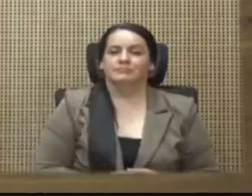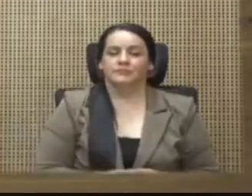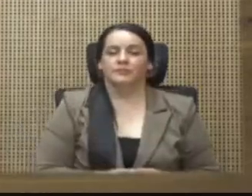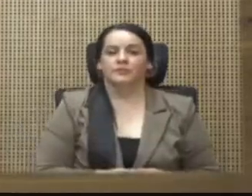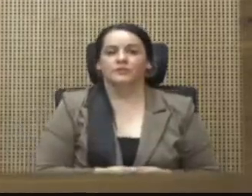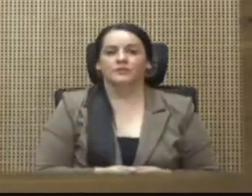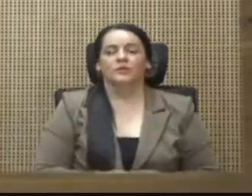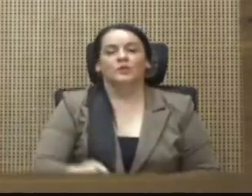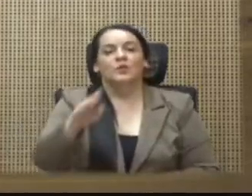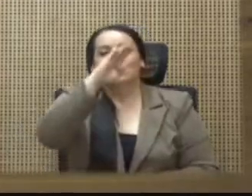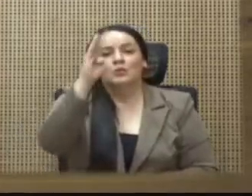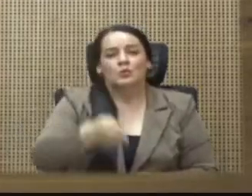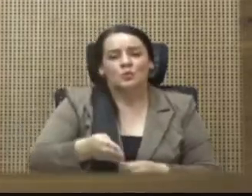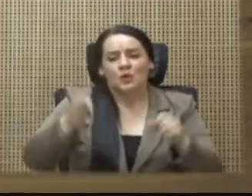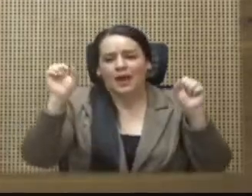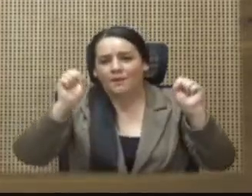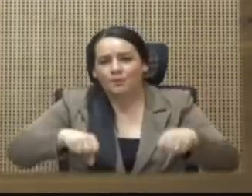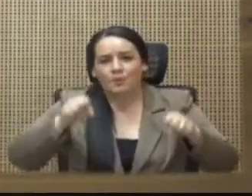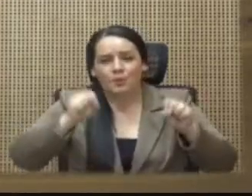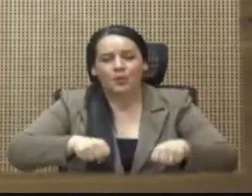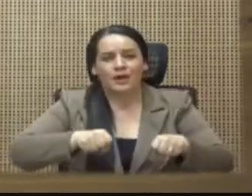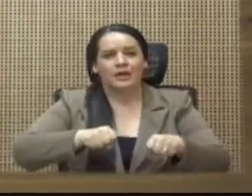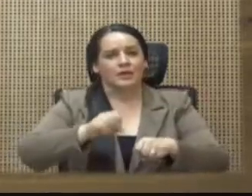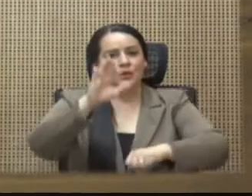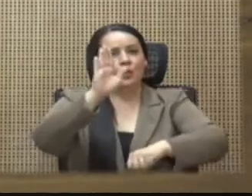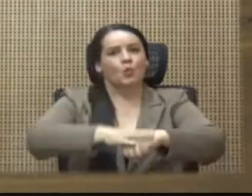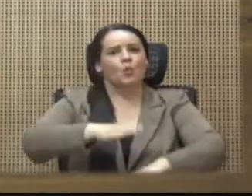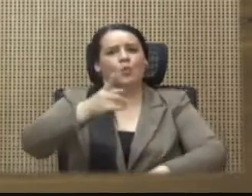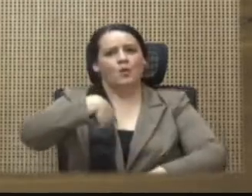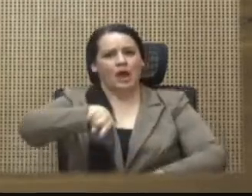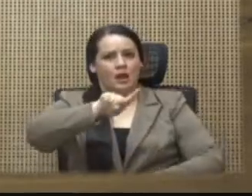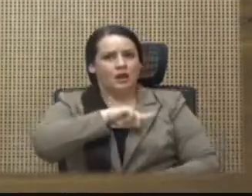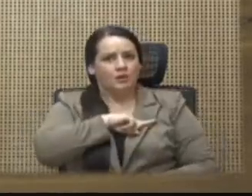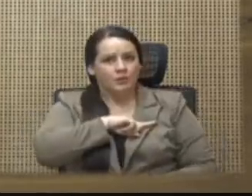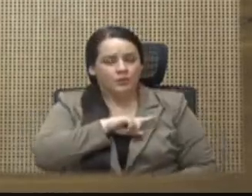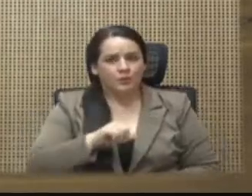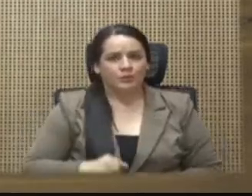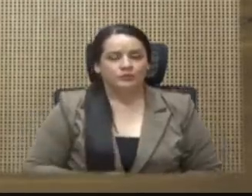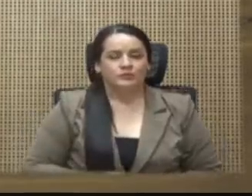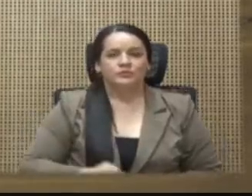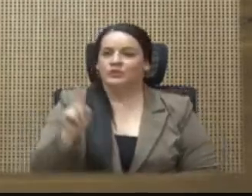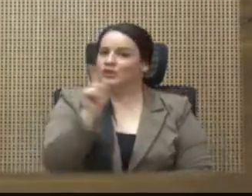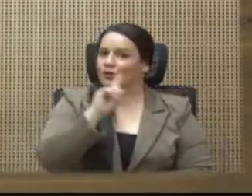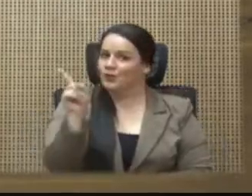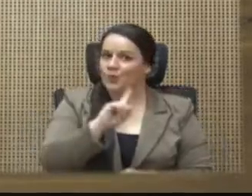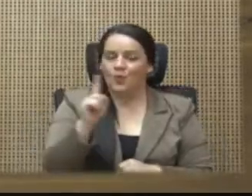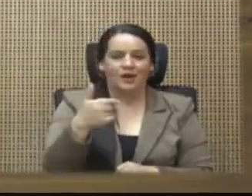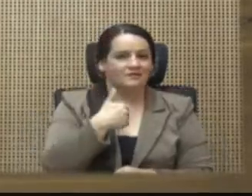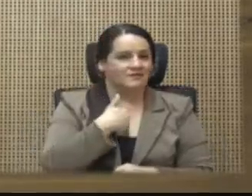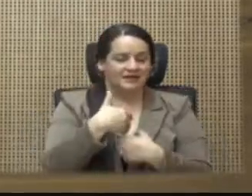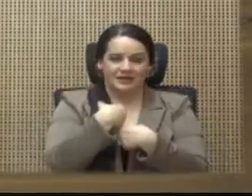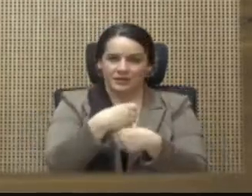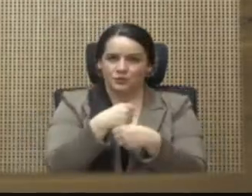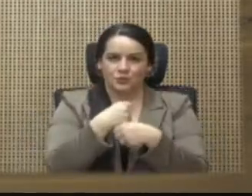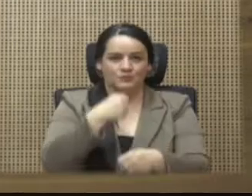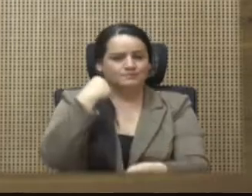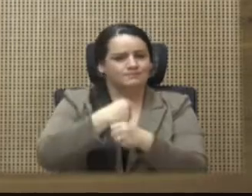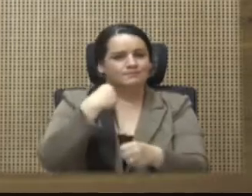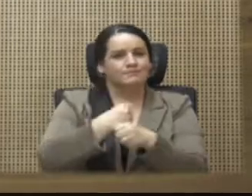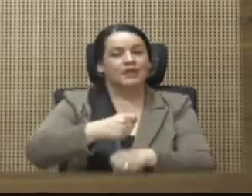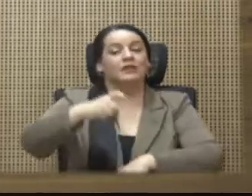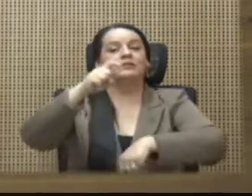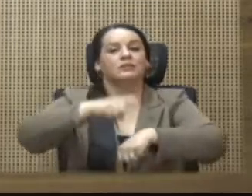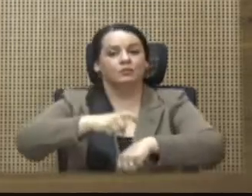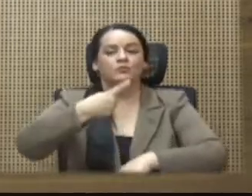podrán culparnos a nosotros de no haber hecho la tarea a tiempo. Hemos aprobado créditos,